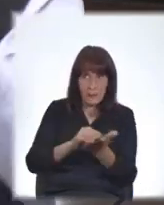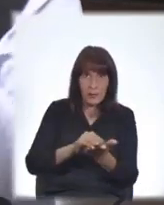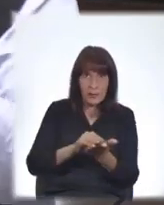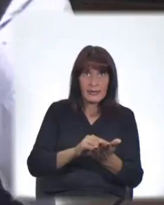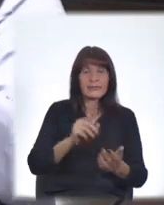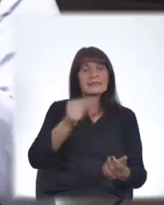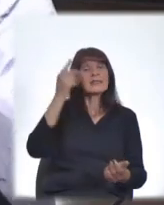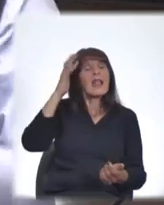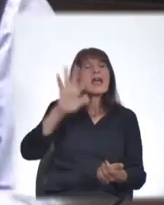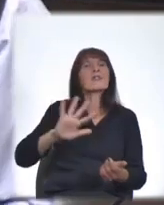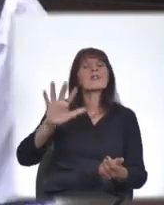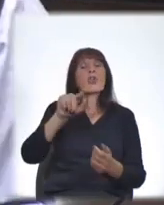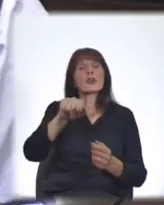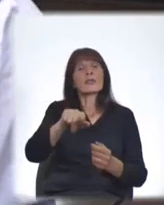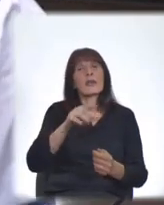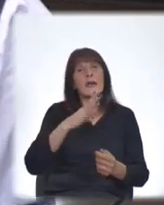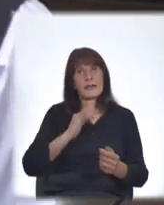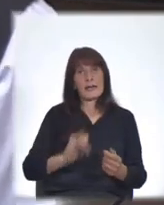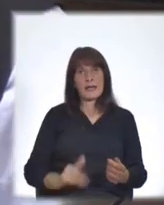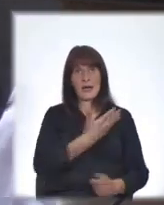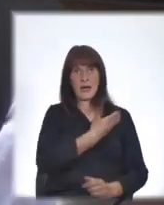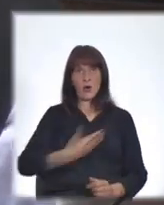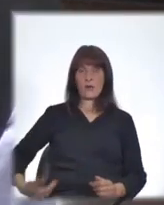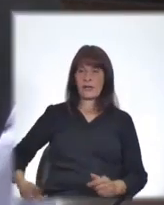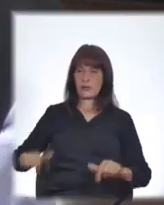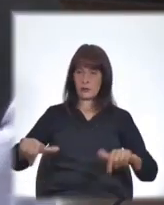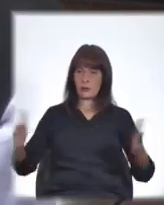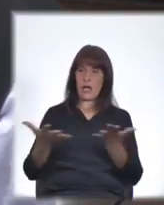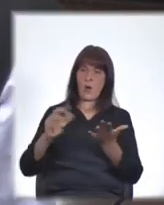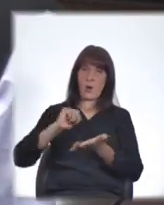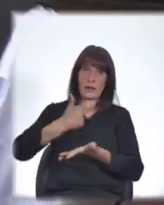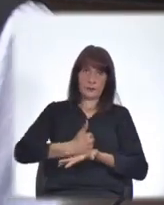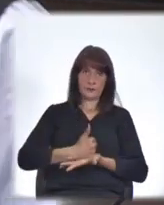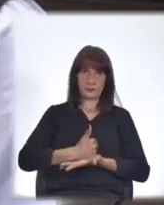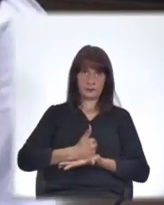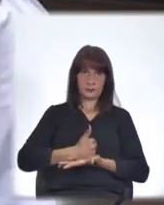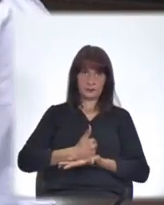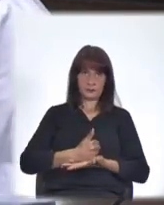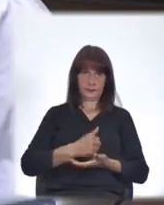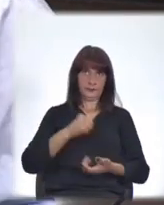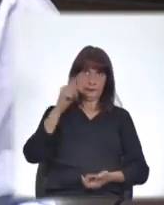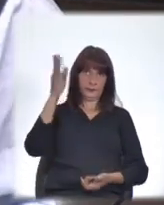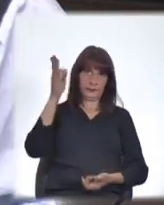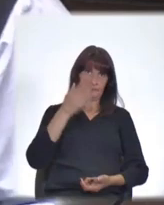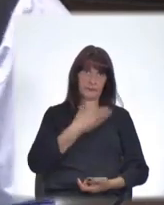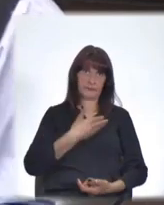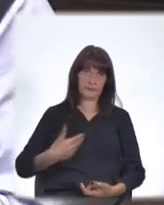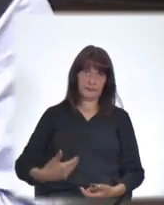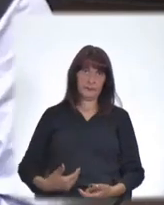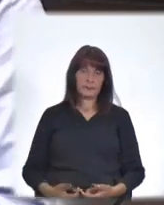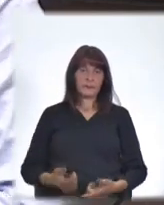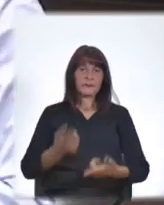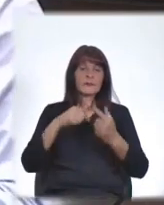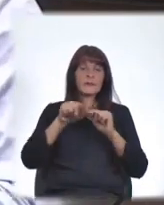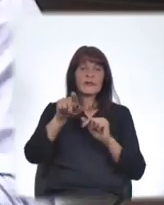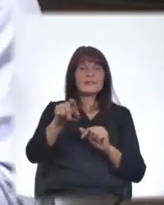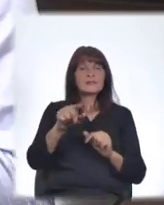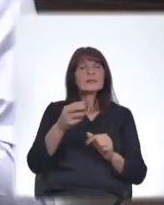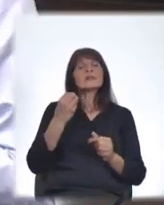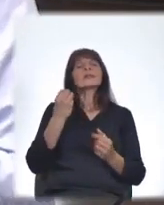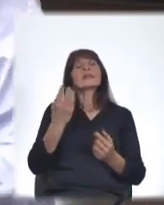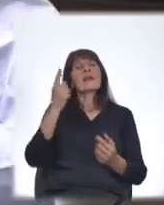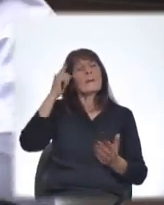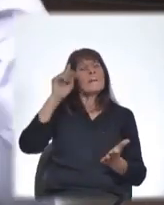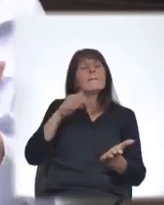la ideología que sustenta al gobierno que hoy está allí, enfrente, en la torre ejecutiva. Que por lo menos lo que plantea